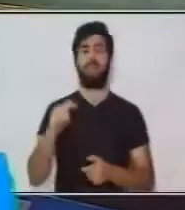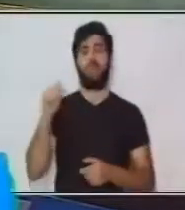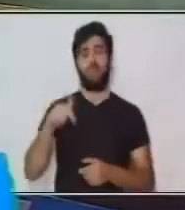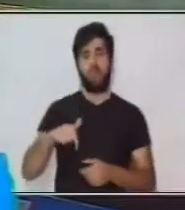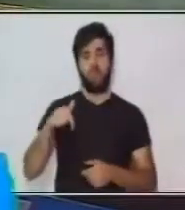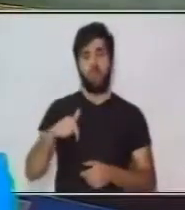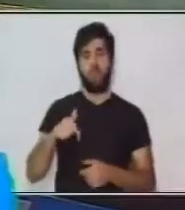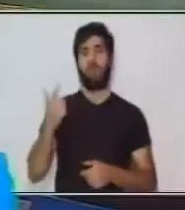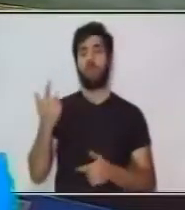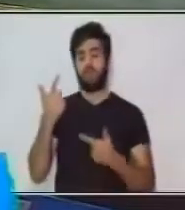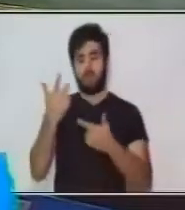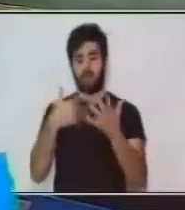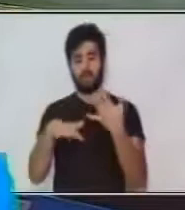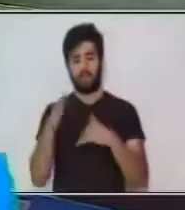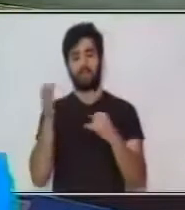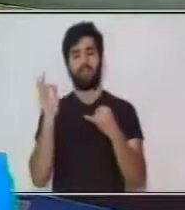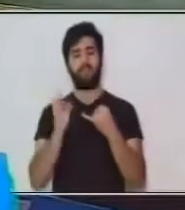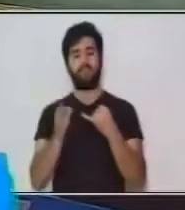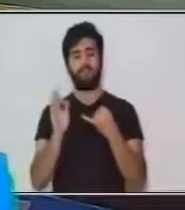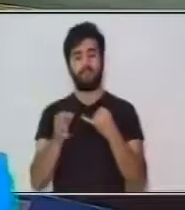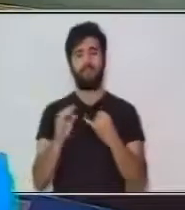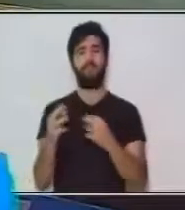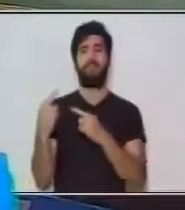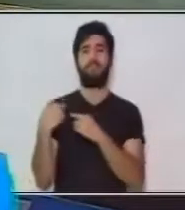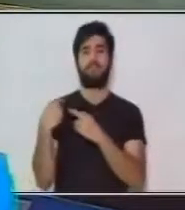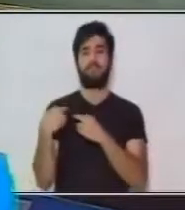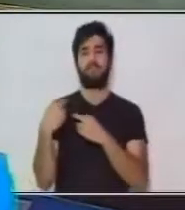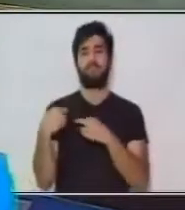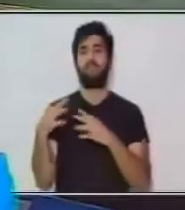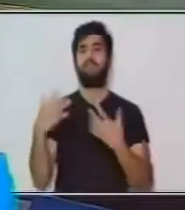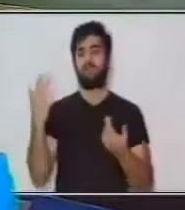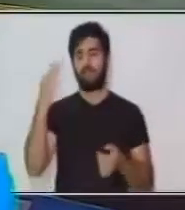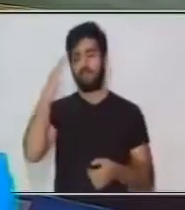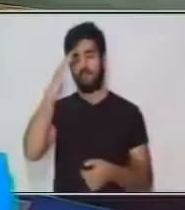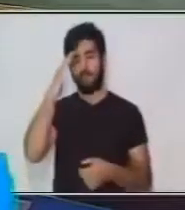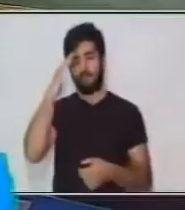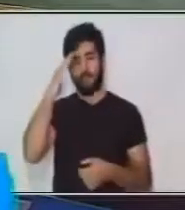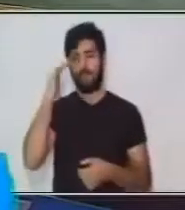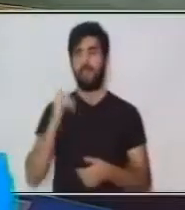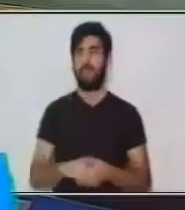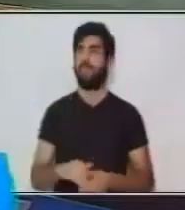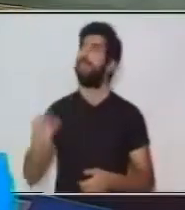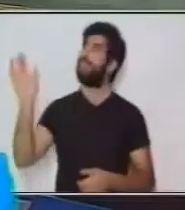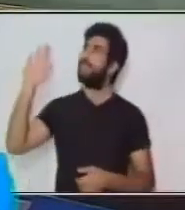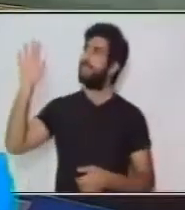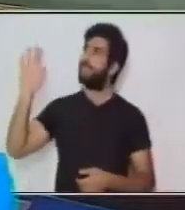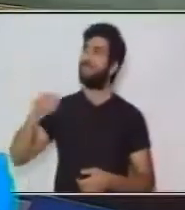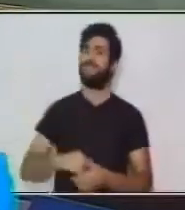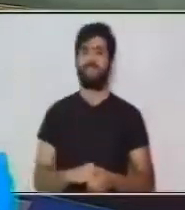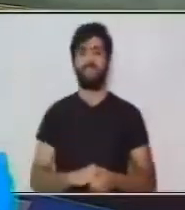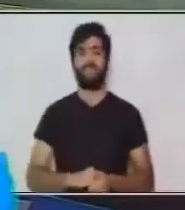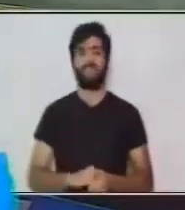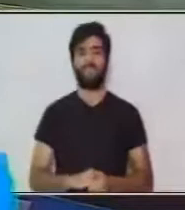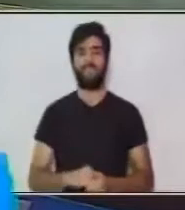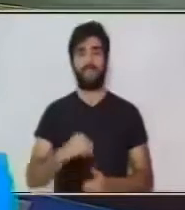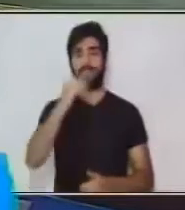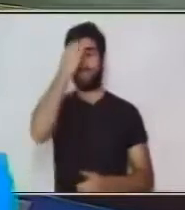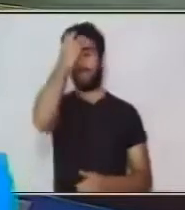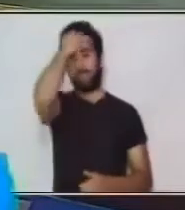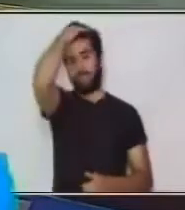oportunidad, en la interpretación de lengua de señas, nos acompaña Pablo. Hola, Pablo. Vamos